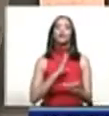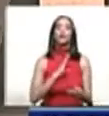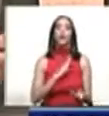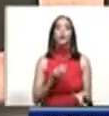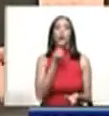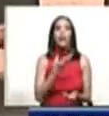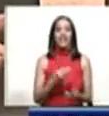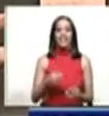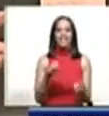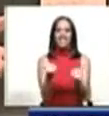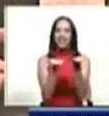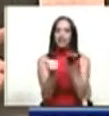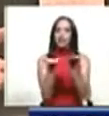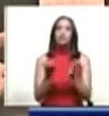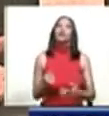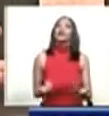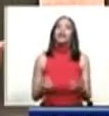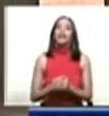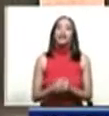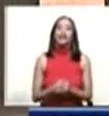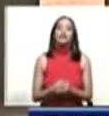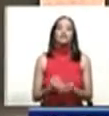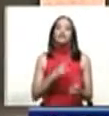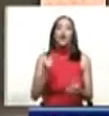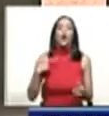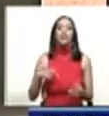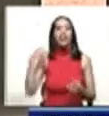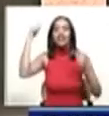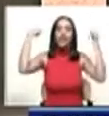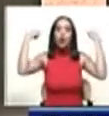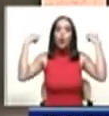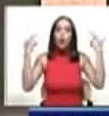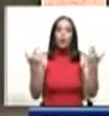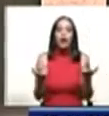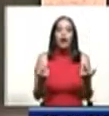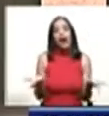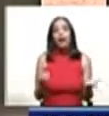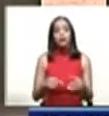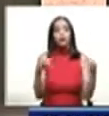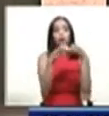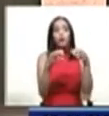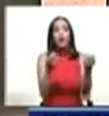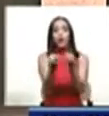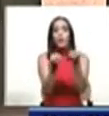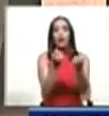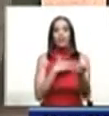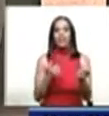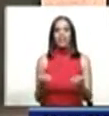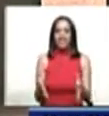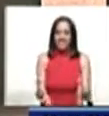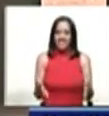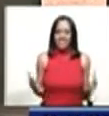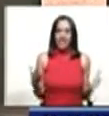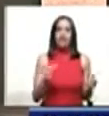a su vez también, pues obviamente, no apelen a la locura de la racionalidad de un sector económico que quiere maximizar las ganancias, pero hacer poca inversión